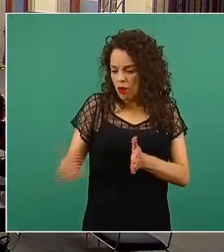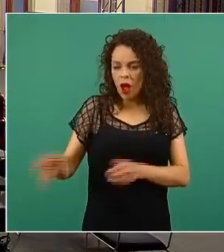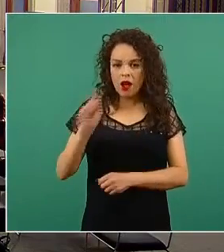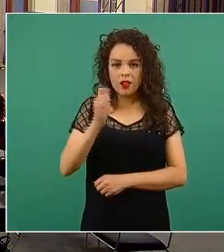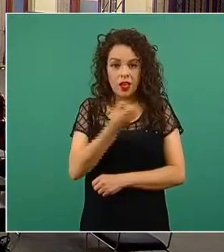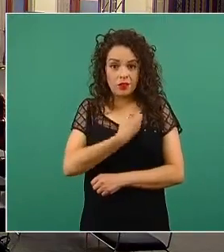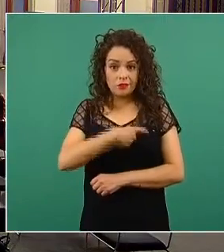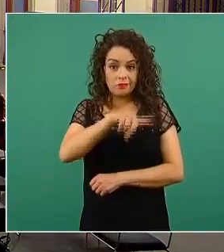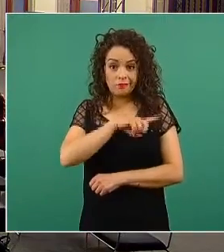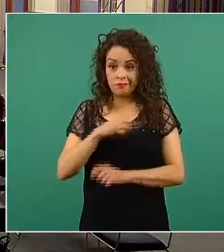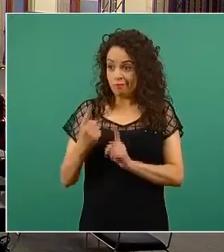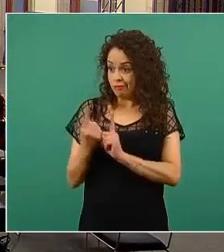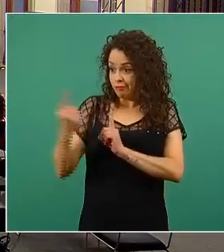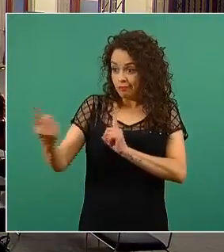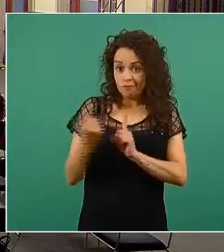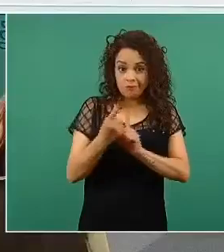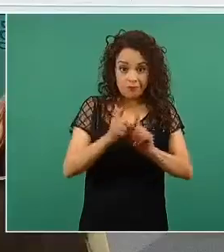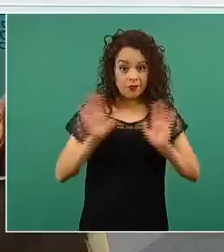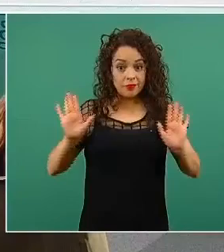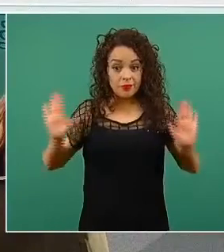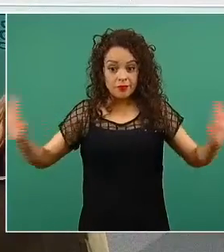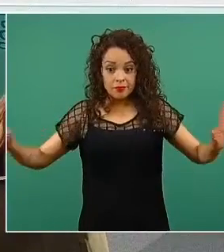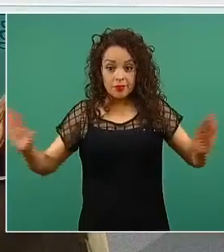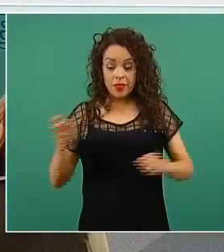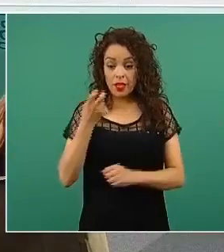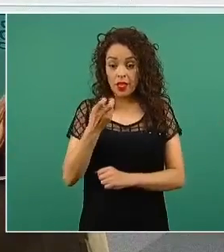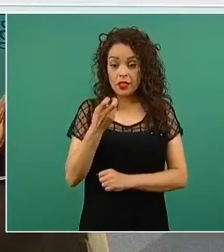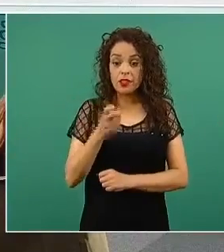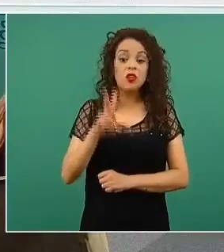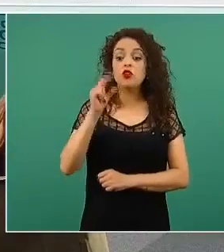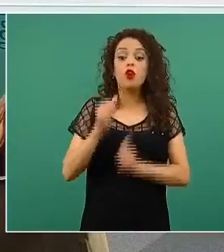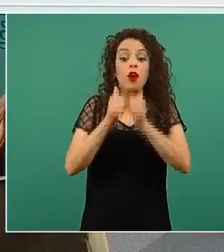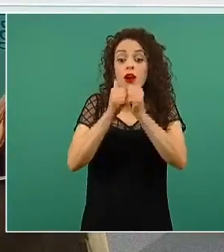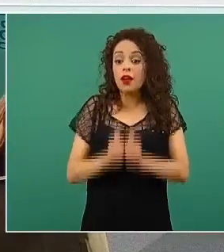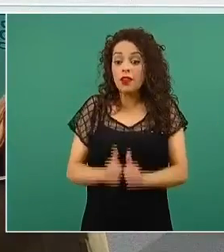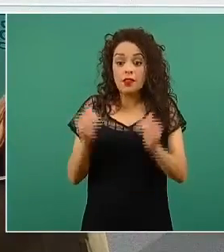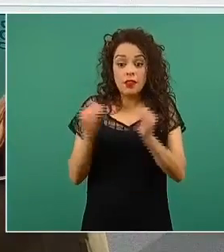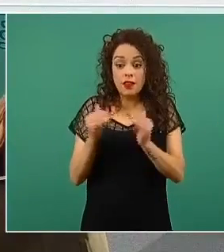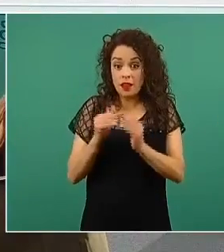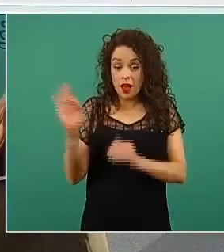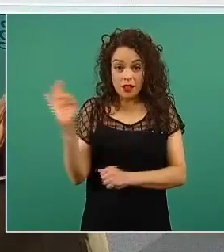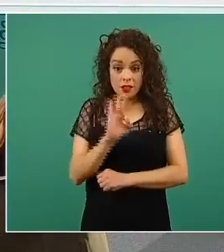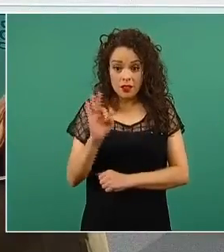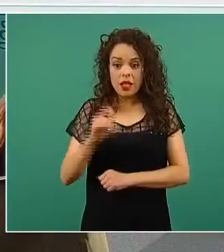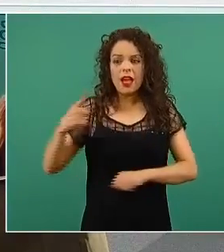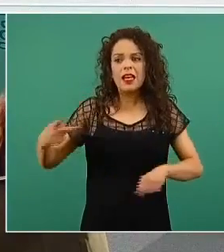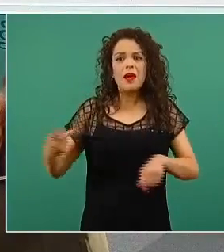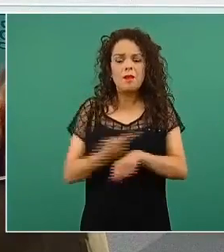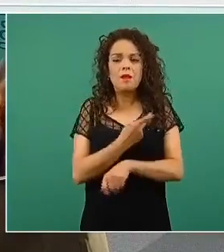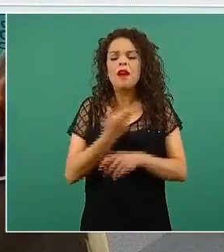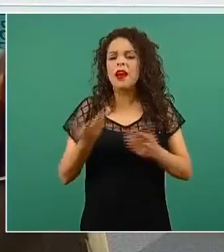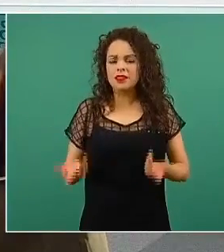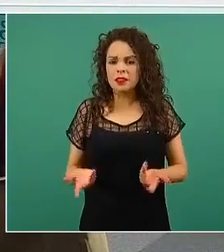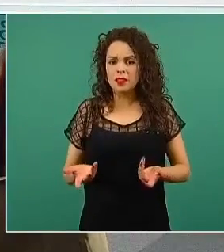existiera, si no hubiera existido, si no nos hubiéramos quedado en casa. ¿Qué es lo que hubiera